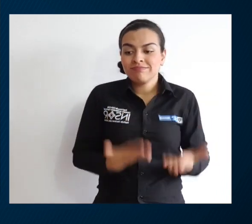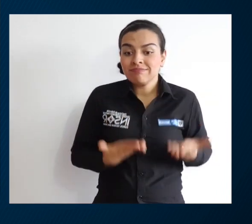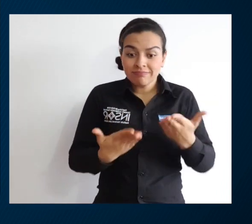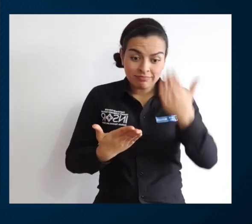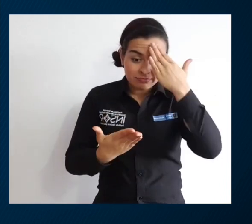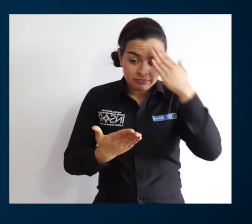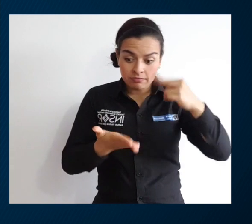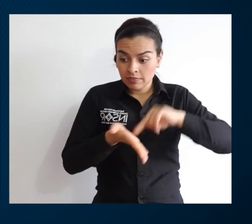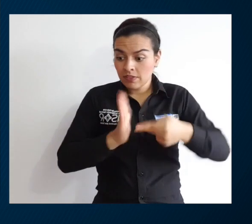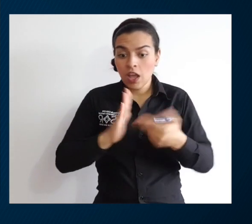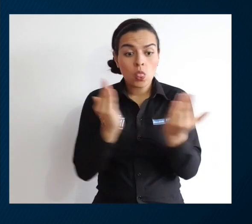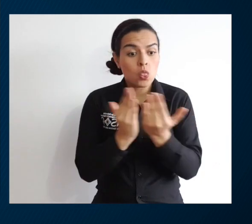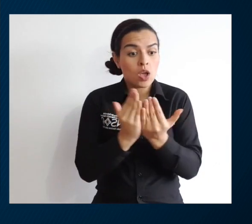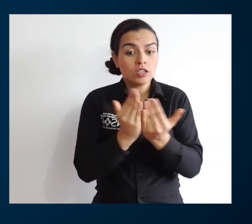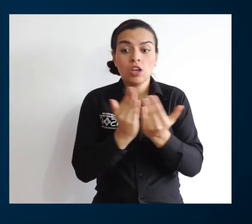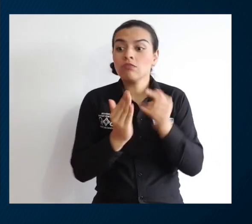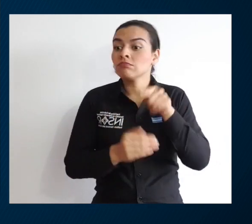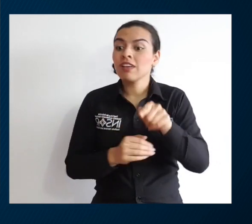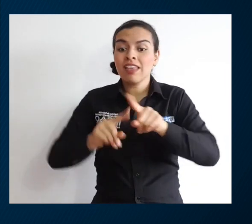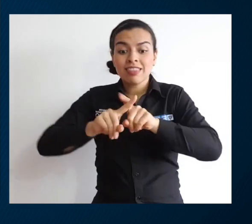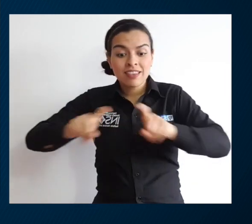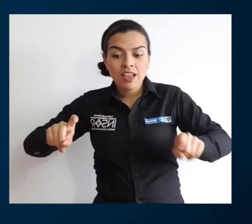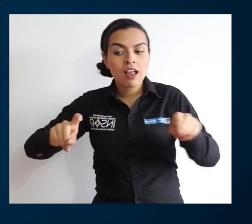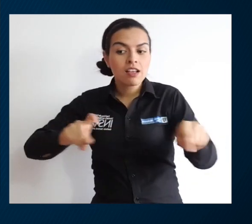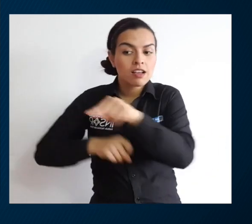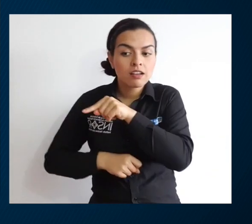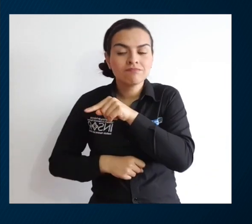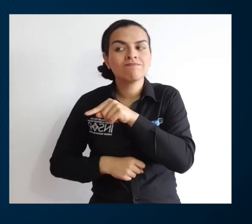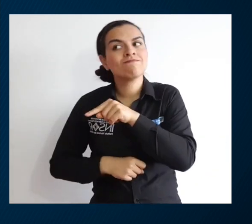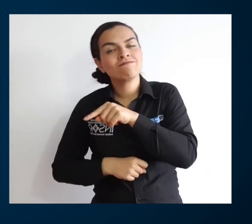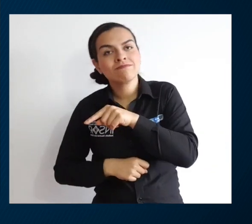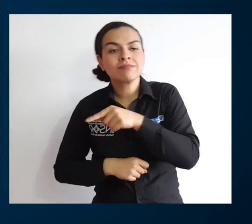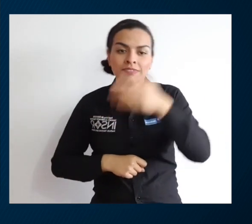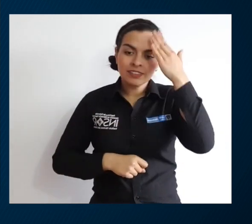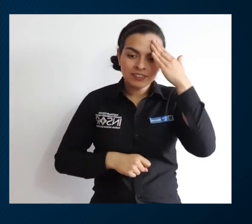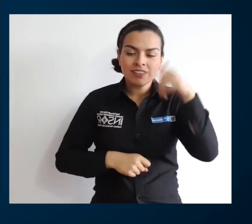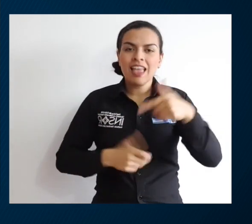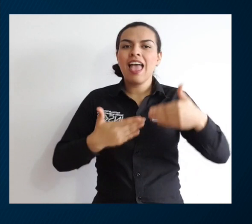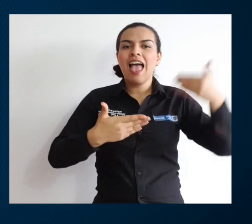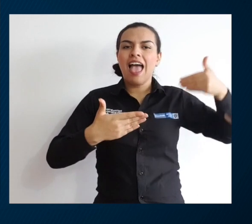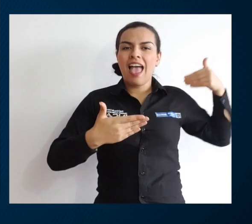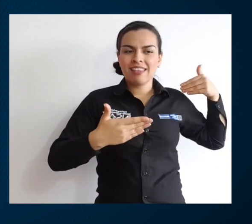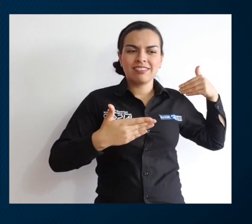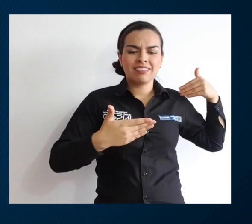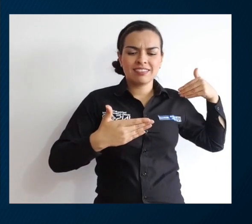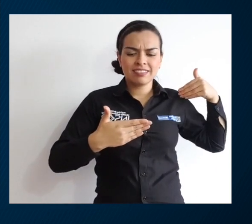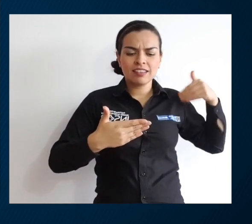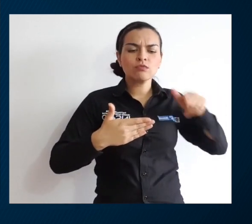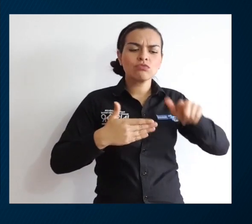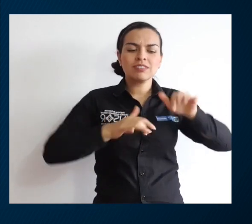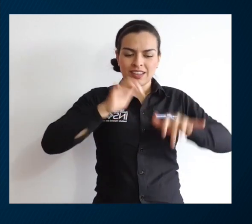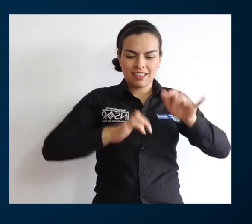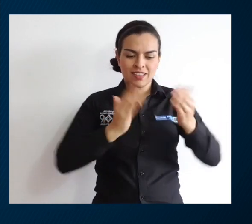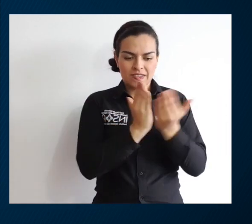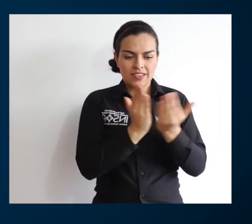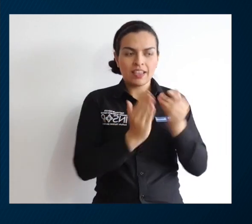contextualización de la propuesta de estrategia Aprender en Casa de la Secretaría de Educación del Distrito, porque no podíamos asumirla como un colegio que hace educación para la diversión, no la podemos